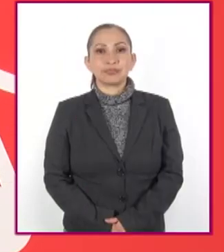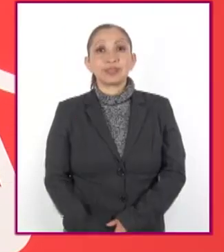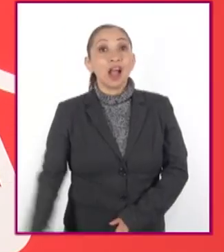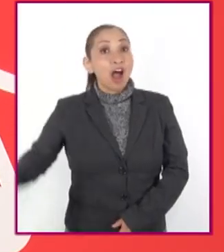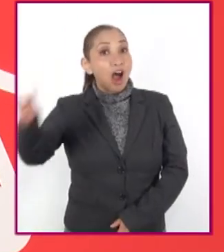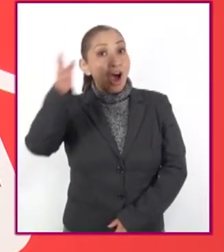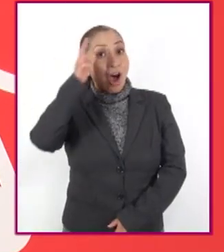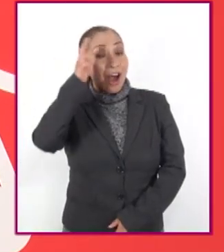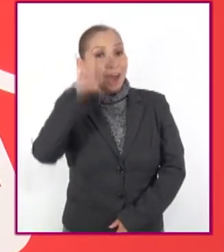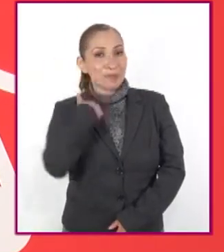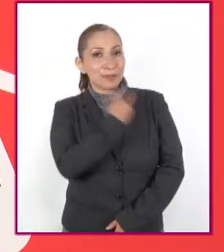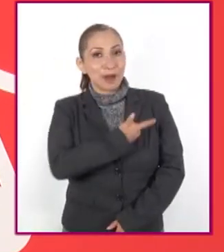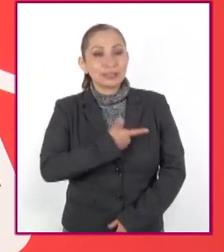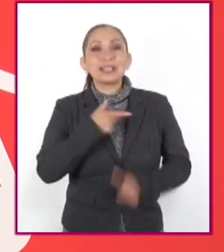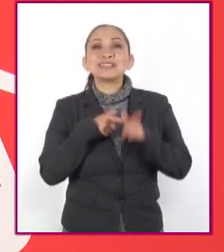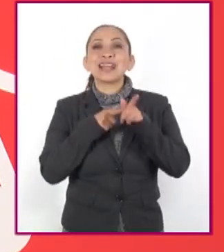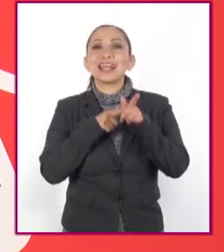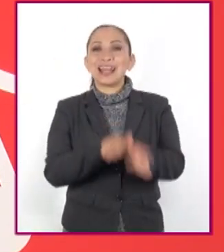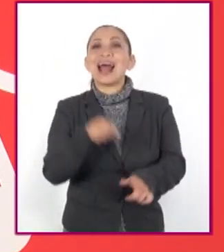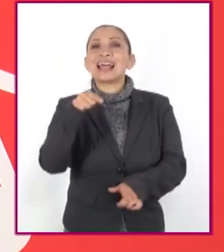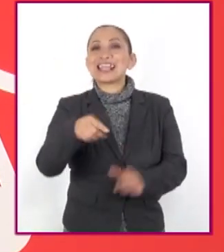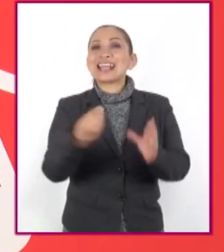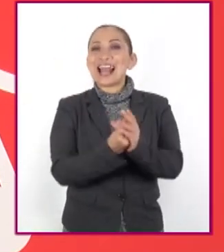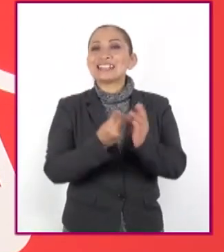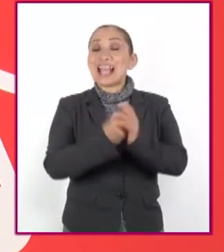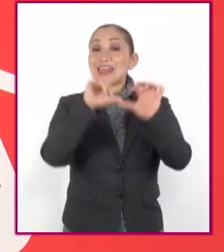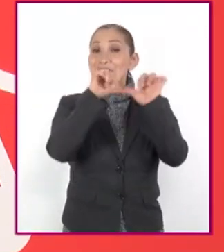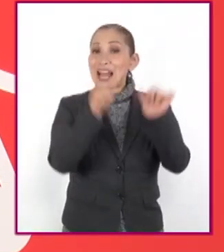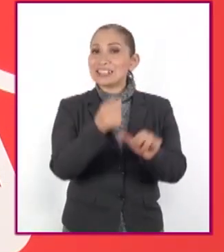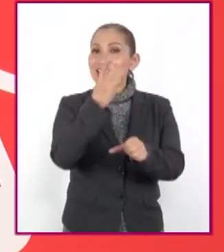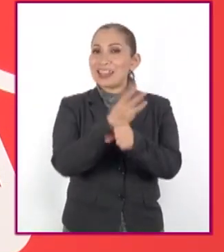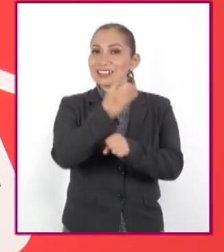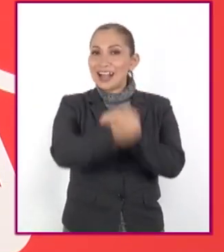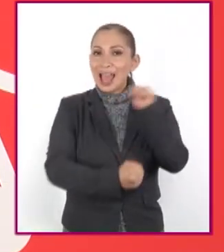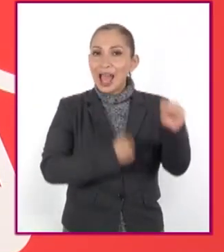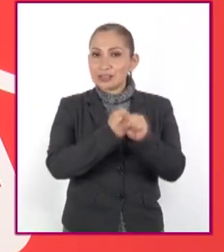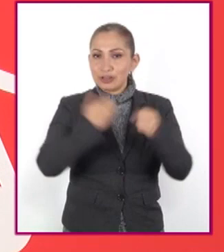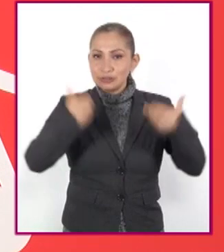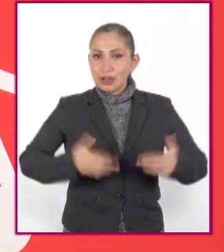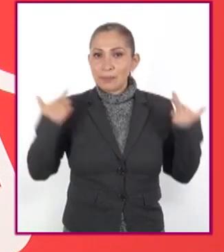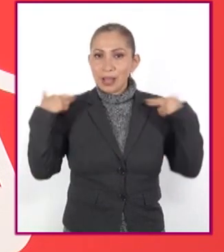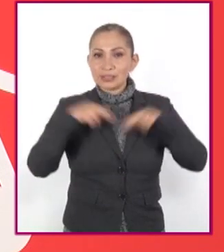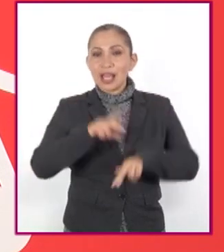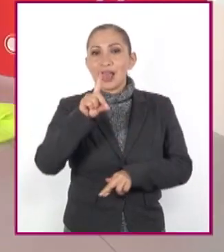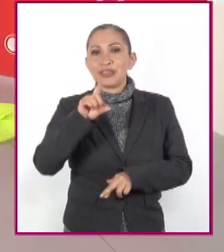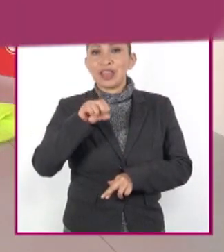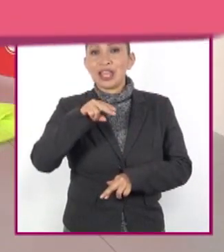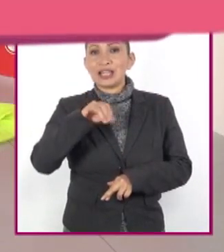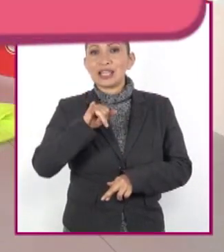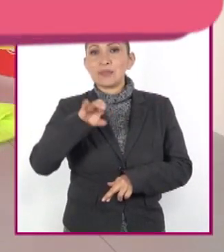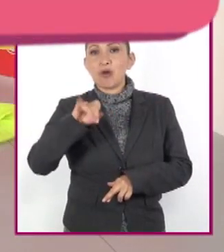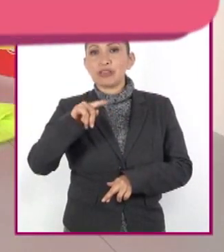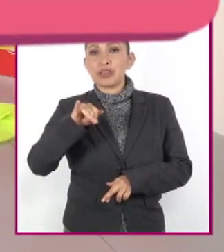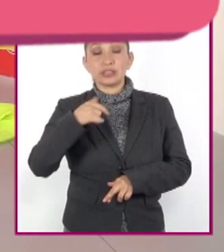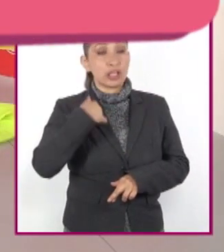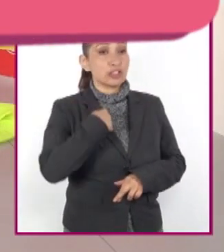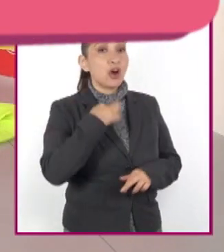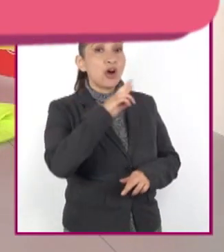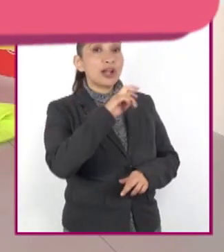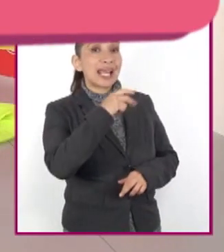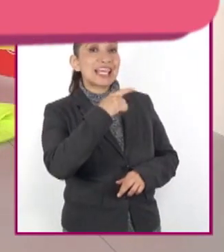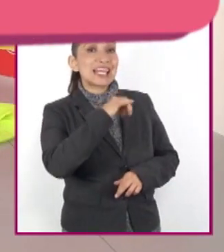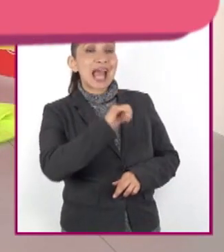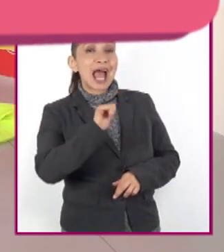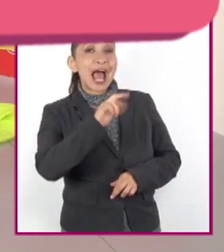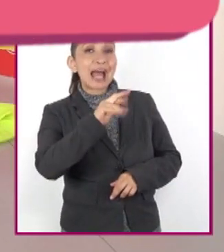¿Qué tal? Nos da gusto continuar en nuestra sesión de artes tercer grado. Soy la profesora Deni Montes. Y yo soy Regina